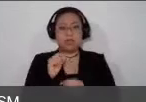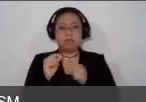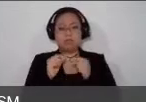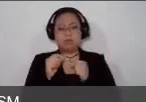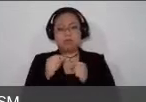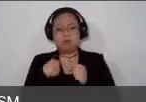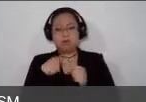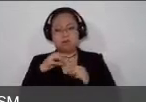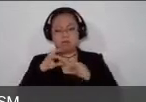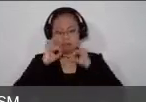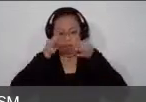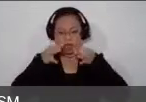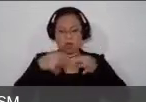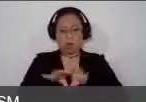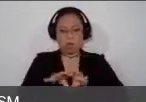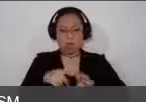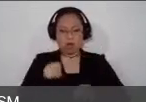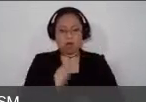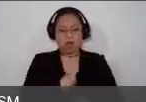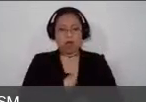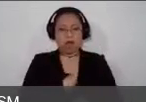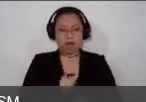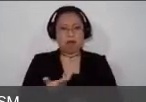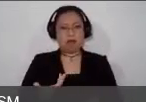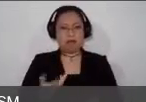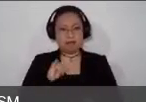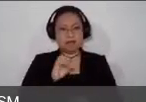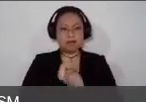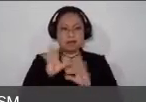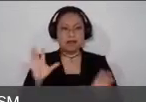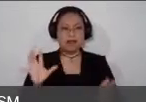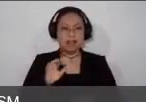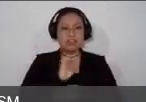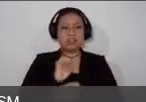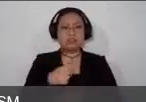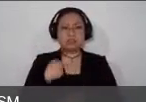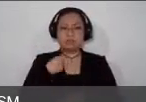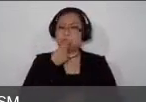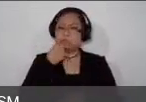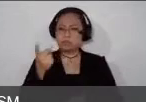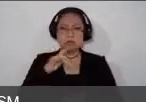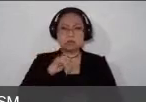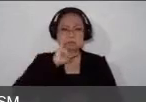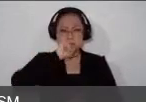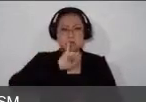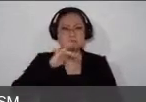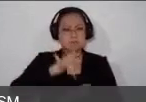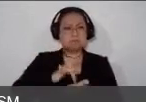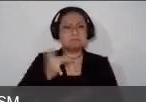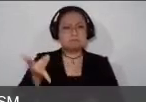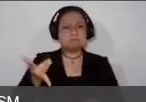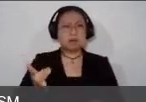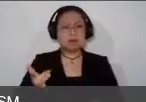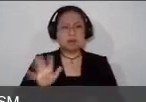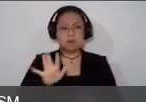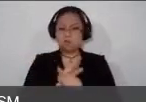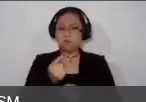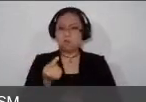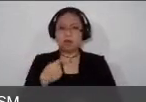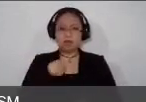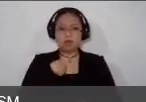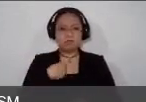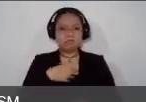total ya mi jefe muchas veces les di las gracias porque me había llevado por este otro camino